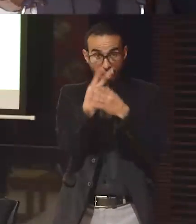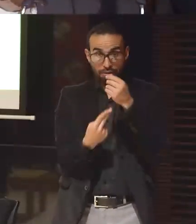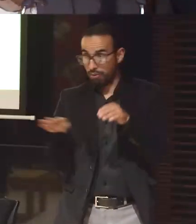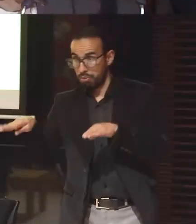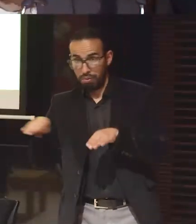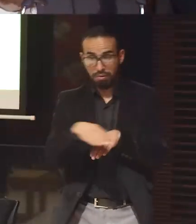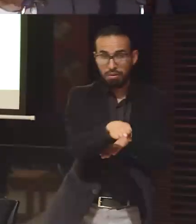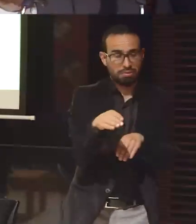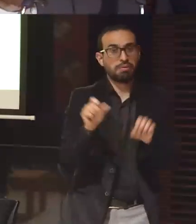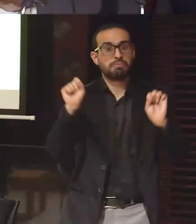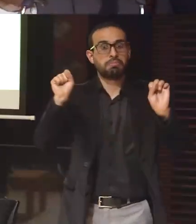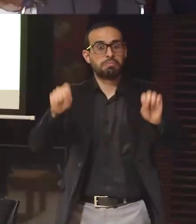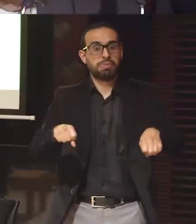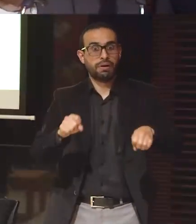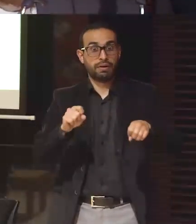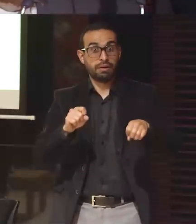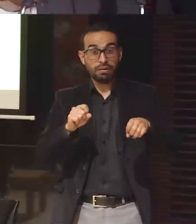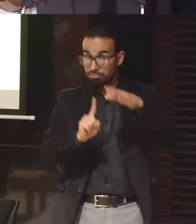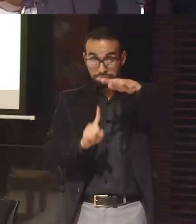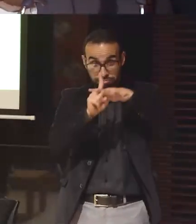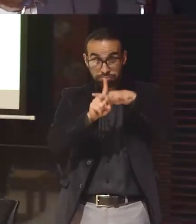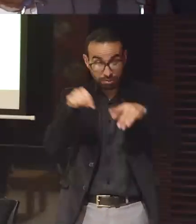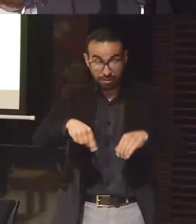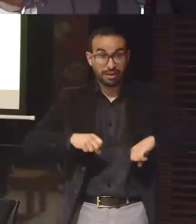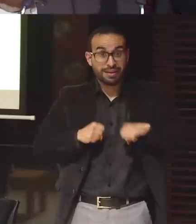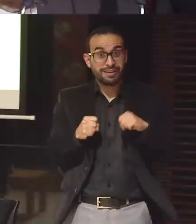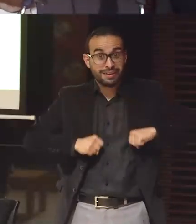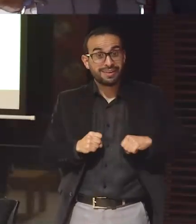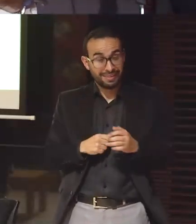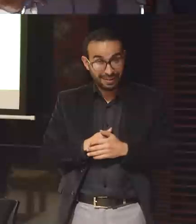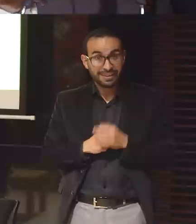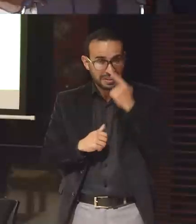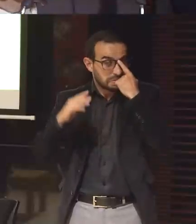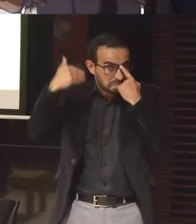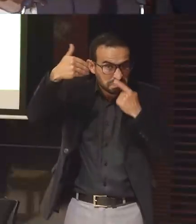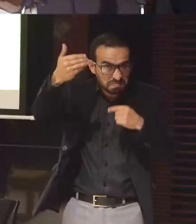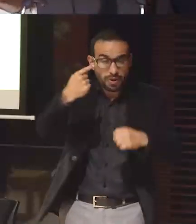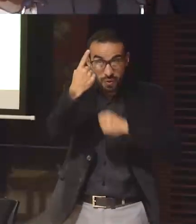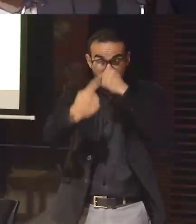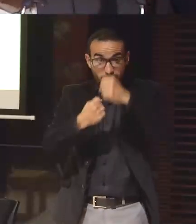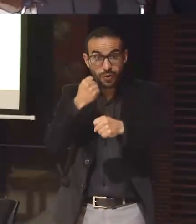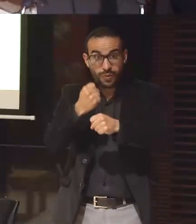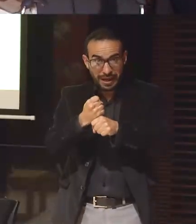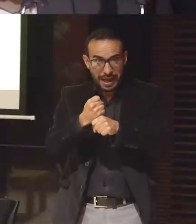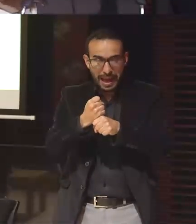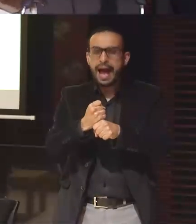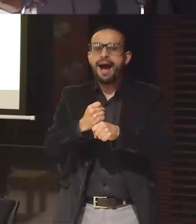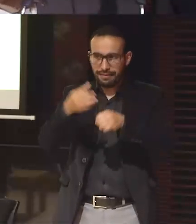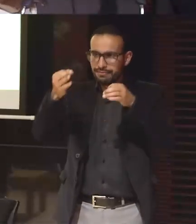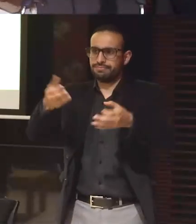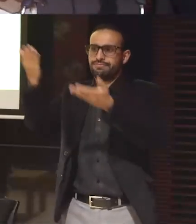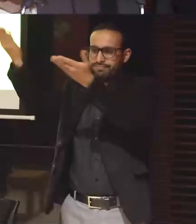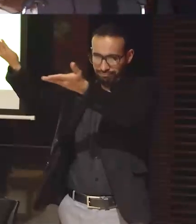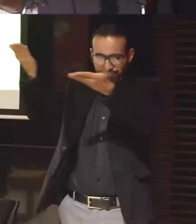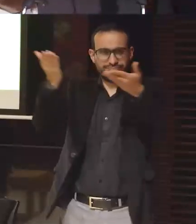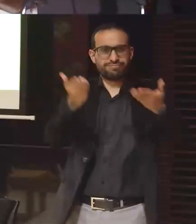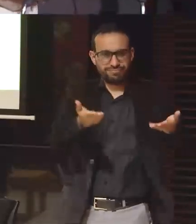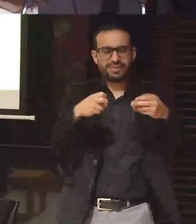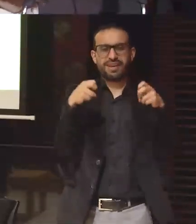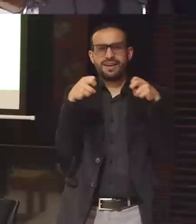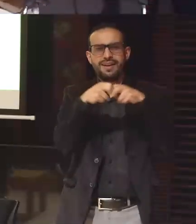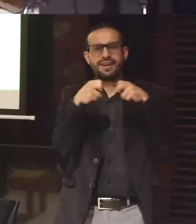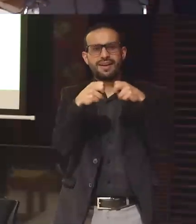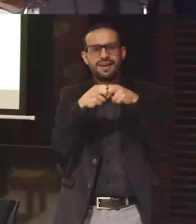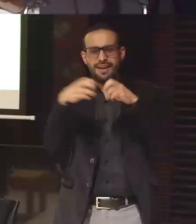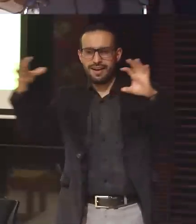mundo, y eso ocurrió acá en Bogotá. Y en un año van a ver ustedes la primera flota eléctrica biarticulada en el mundo.